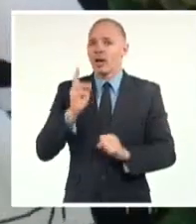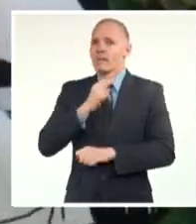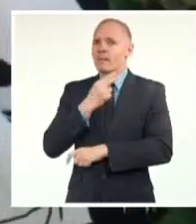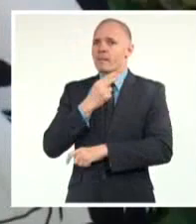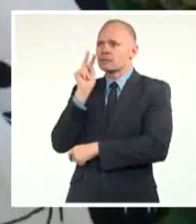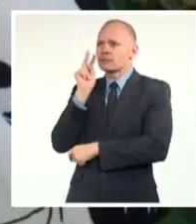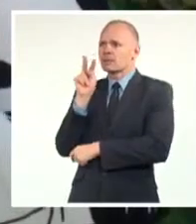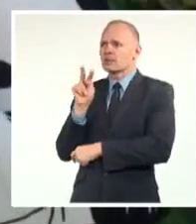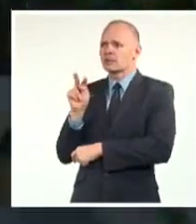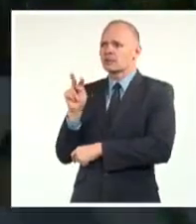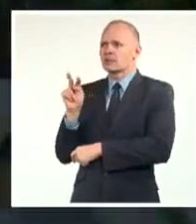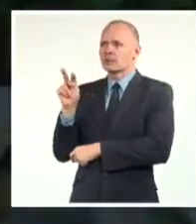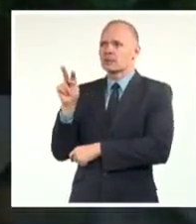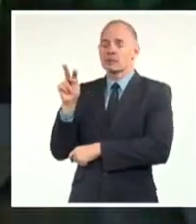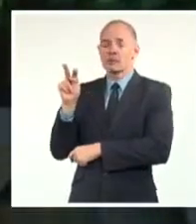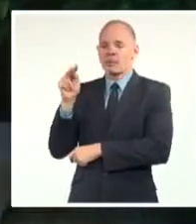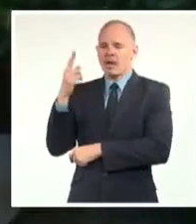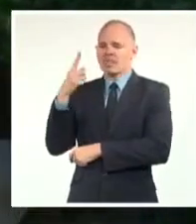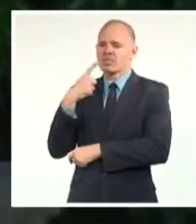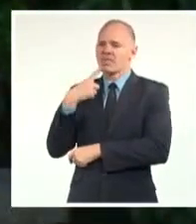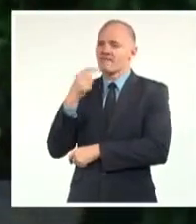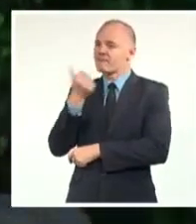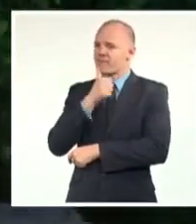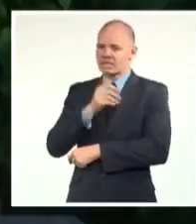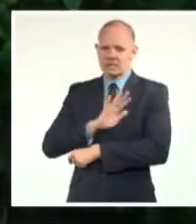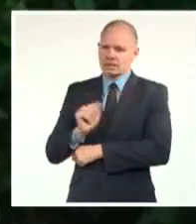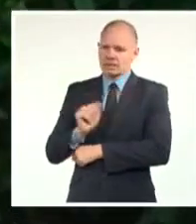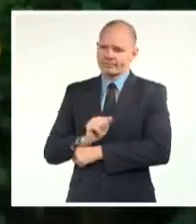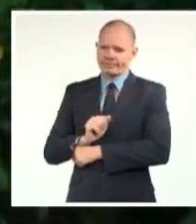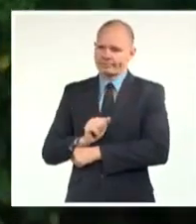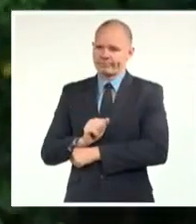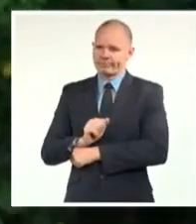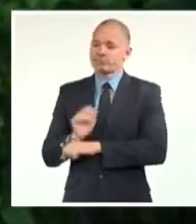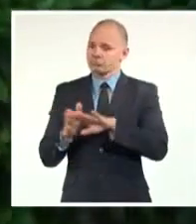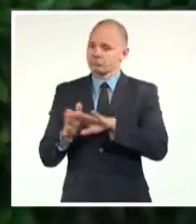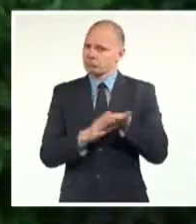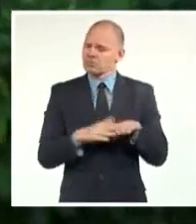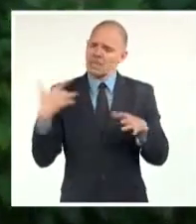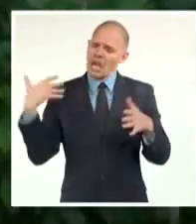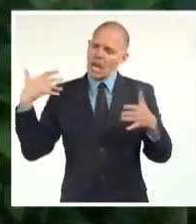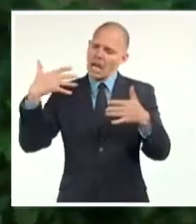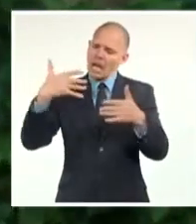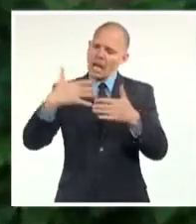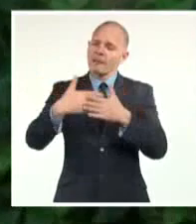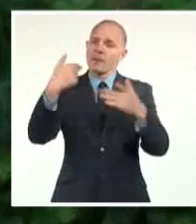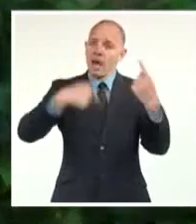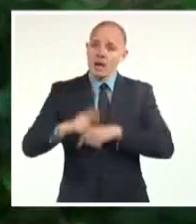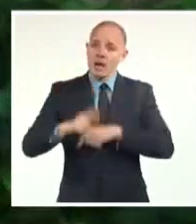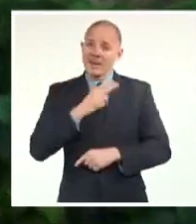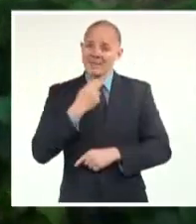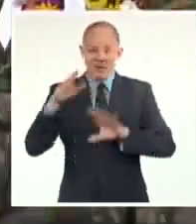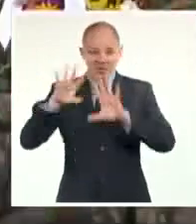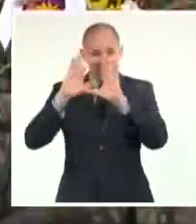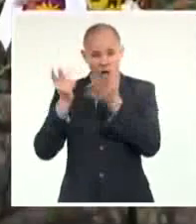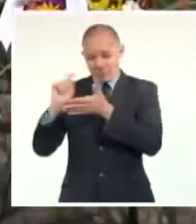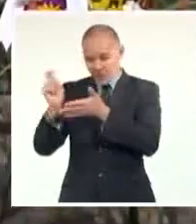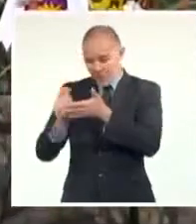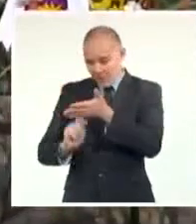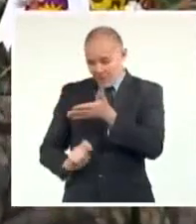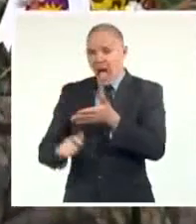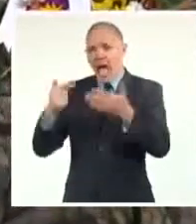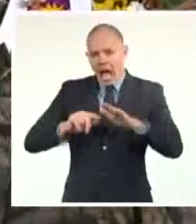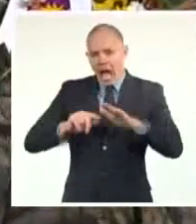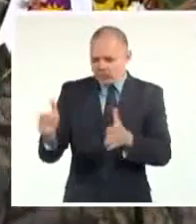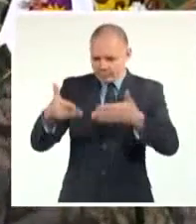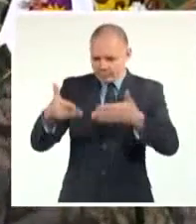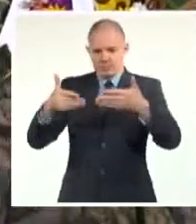lleva en un momento. El pensamiento de Martí viajó siglos. Todo lo que dejó escrito es aprovechable hoy, asegura